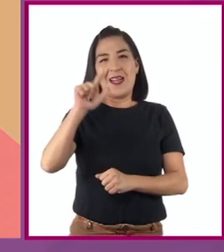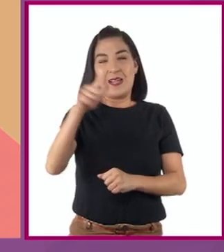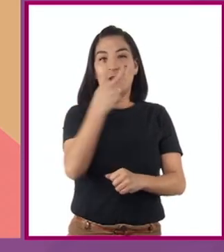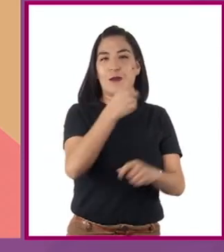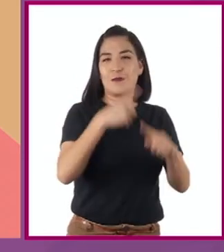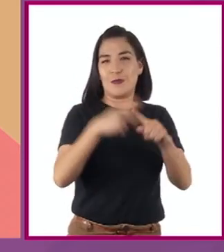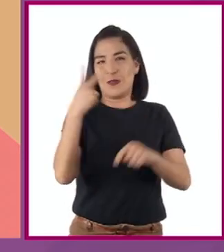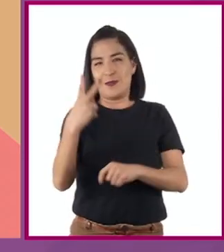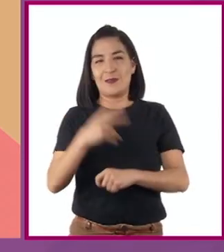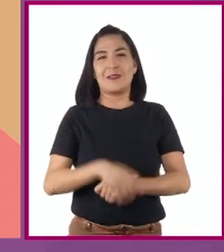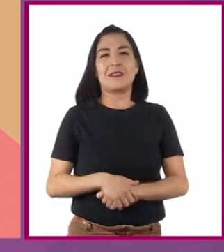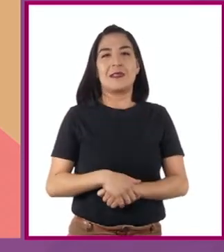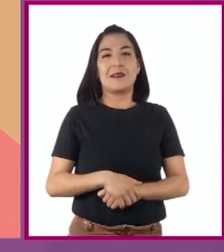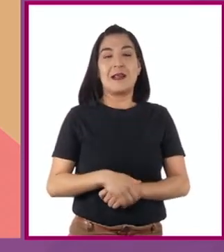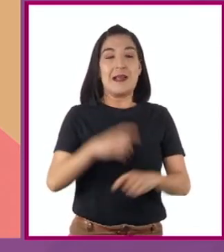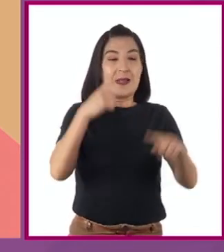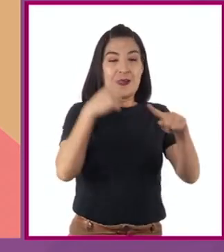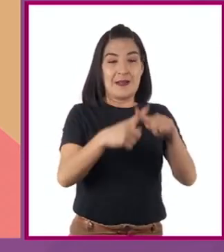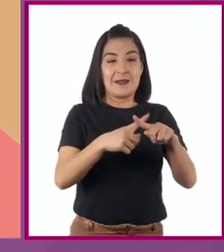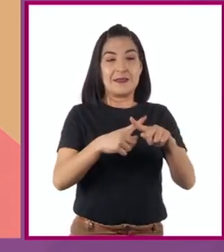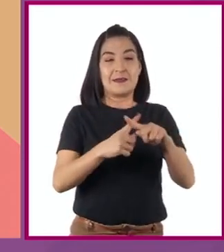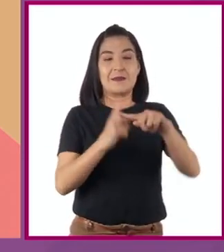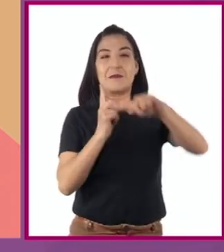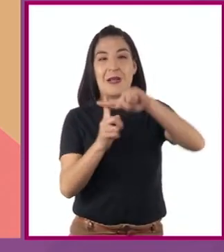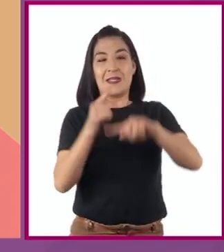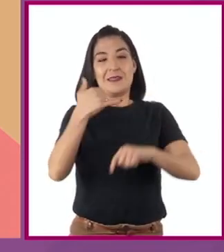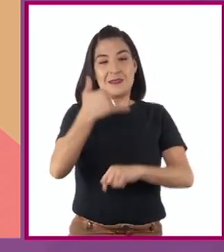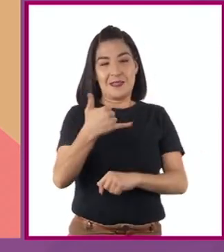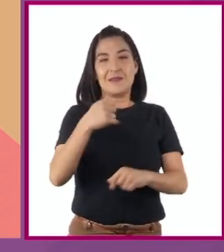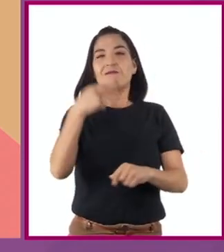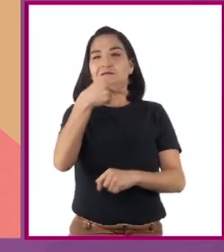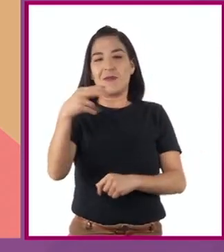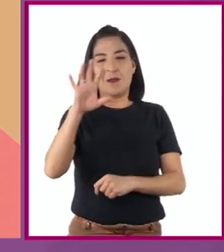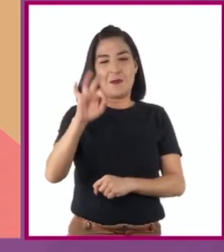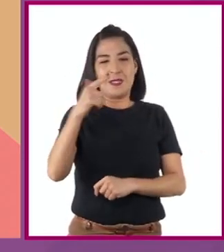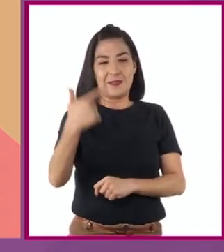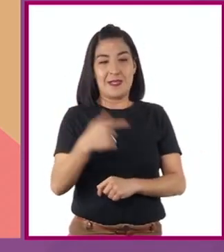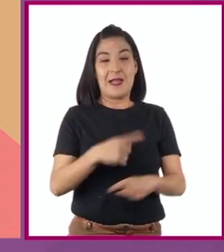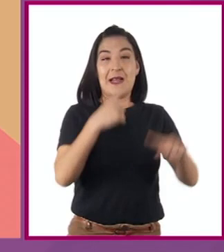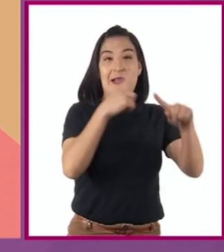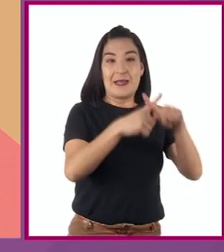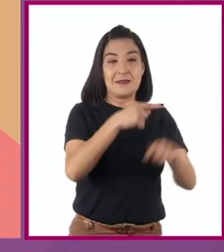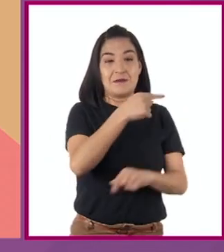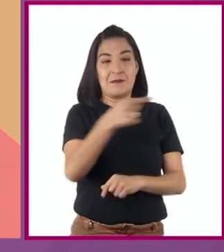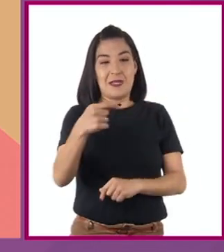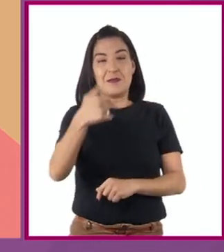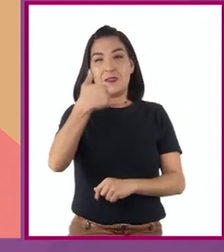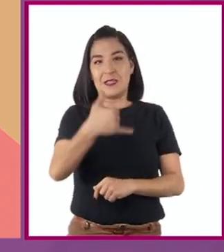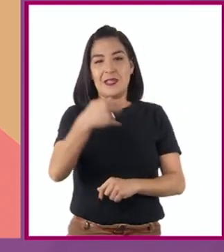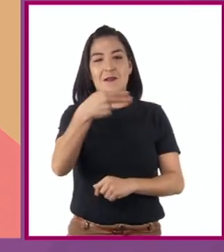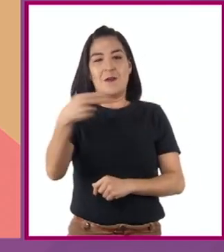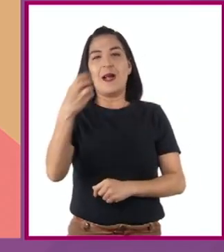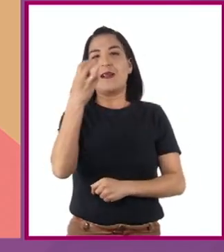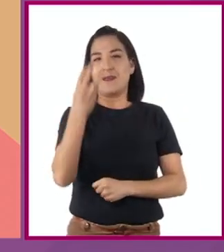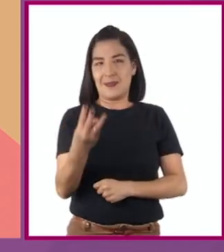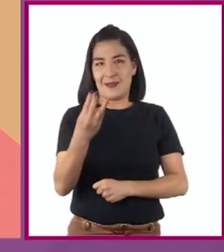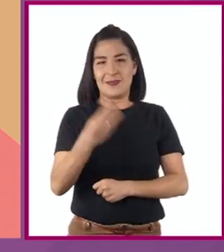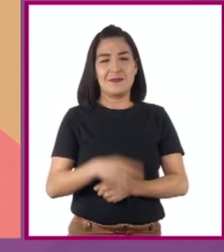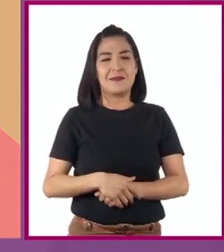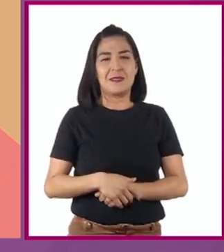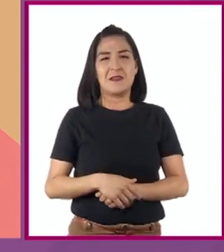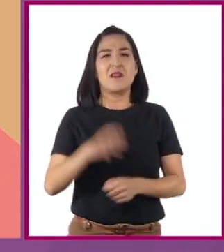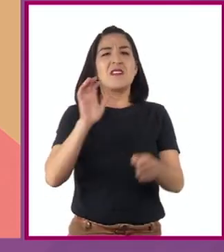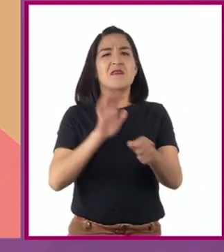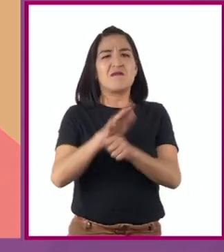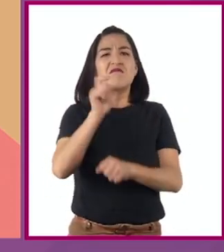2x2. X más Y igual a 47. X menos Y igual a 3. ¿Qué